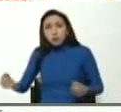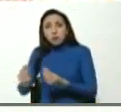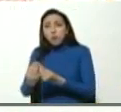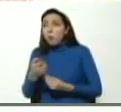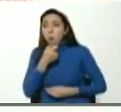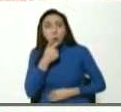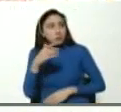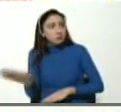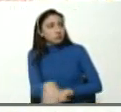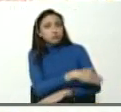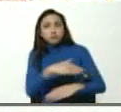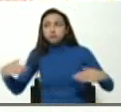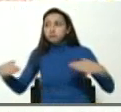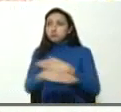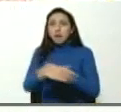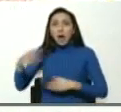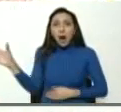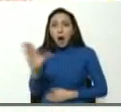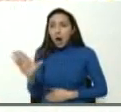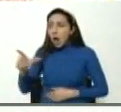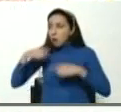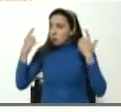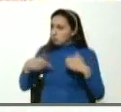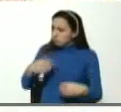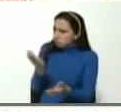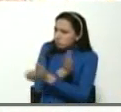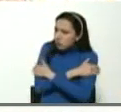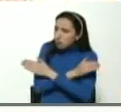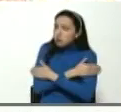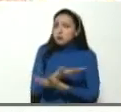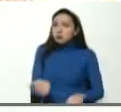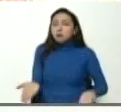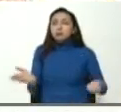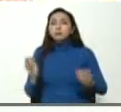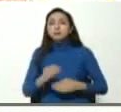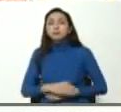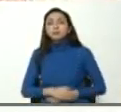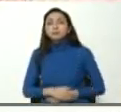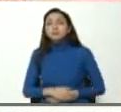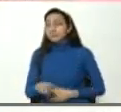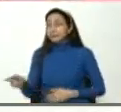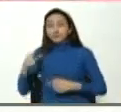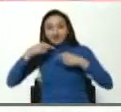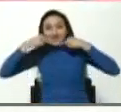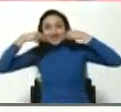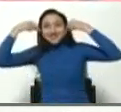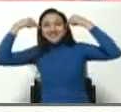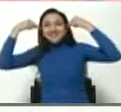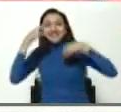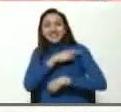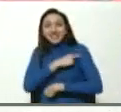está la autopista caracas-la guaira este felicito él sonrió